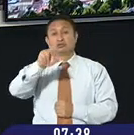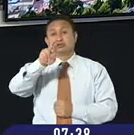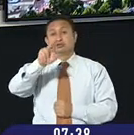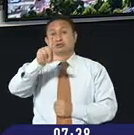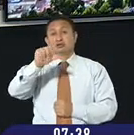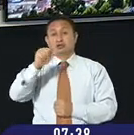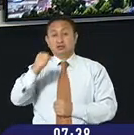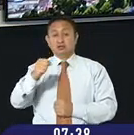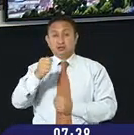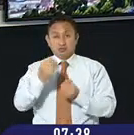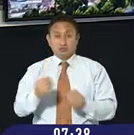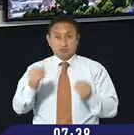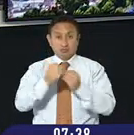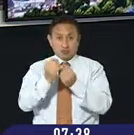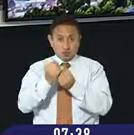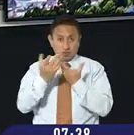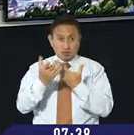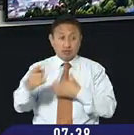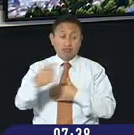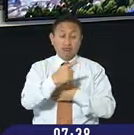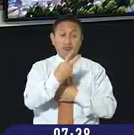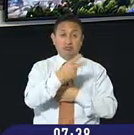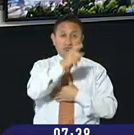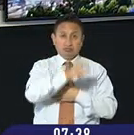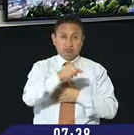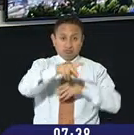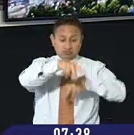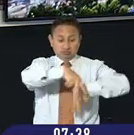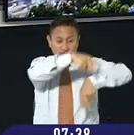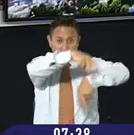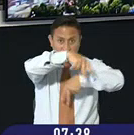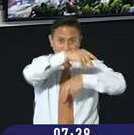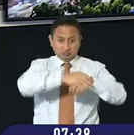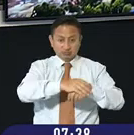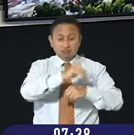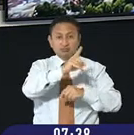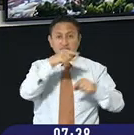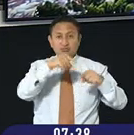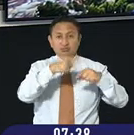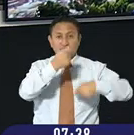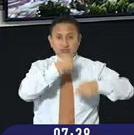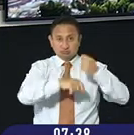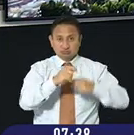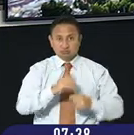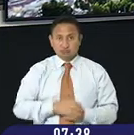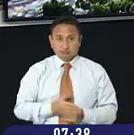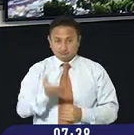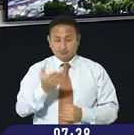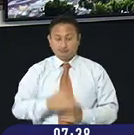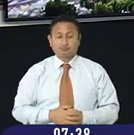los ciudadanos que aparecieron colgados en un puente en Durán, uno de ellos vinculado al tráfico de drogas. Veamos.